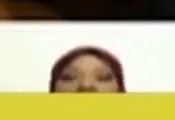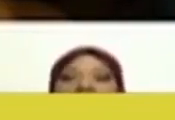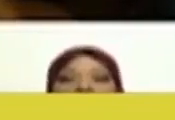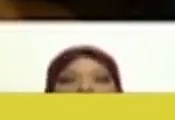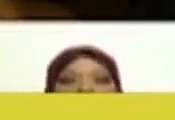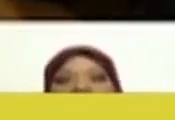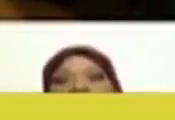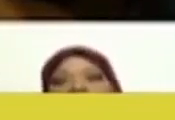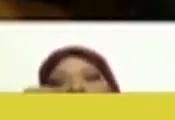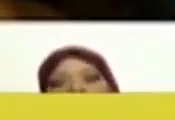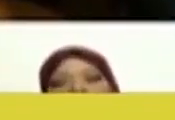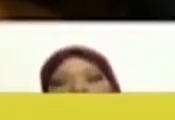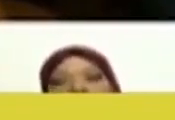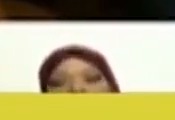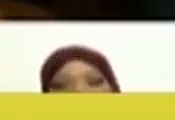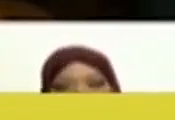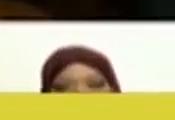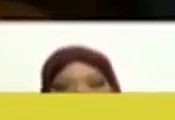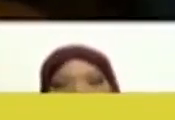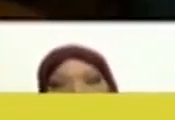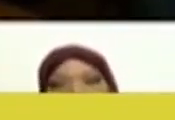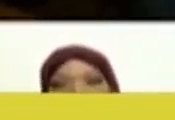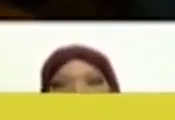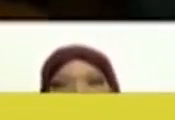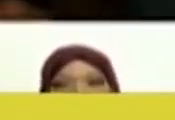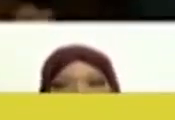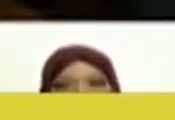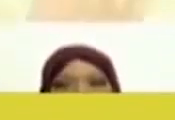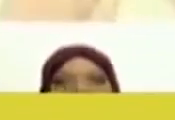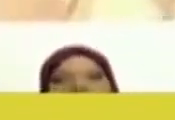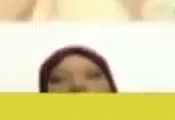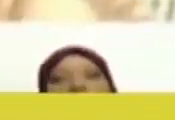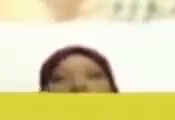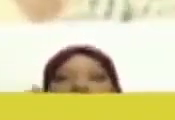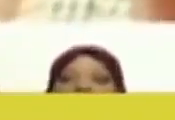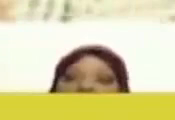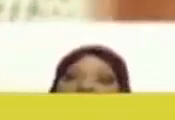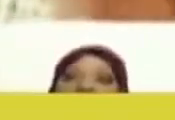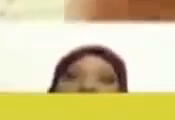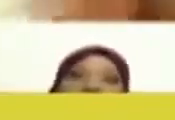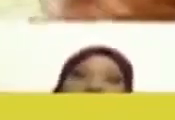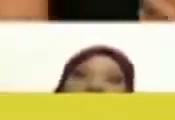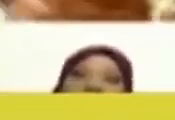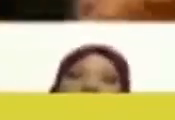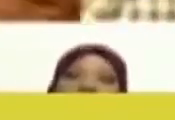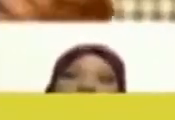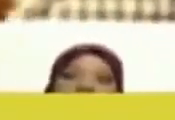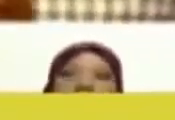legado para nuestras hijas y nuestros hijos. Que quede registro